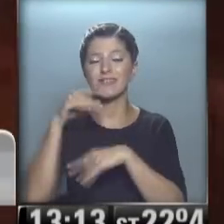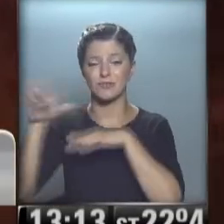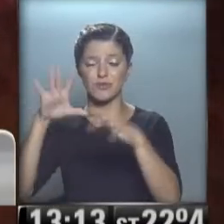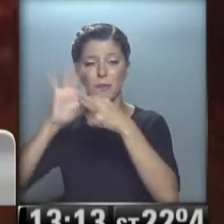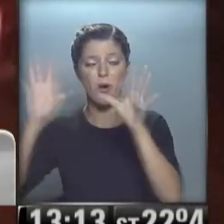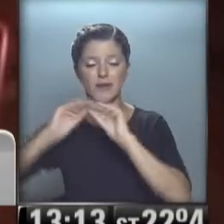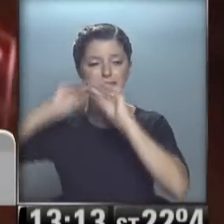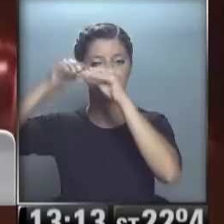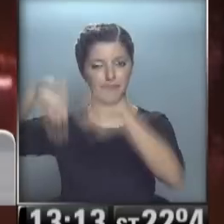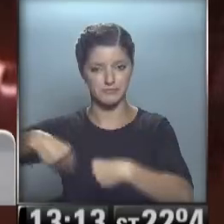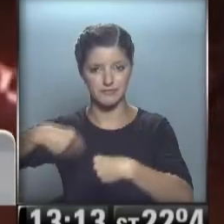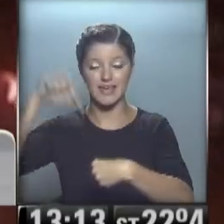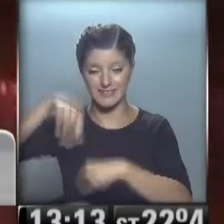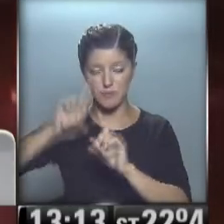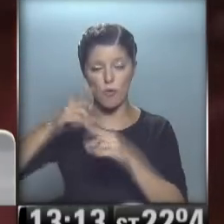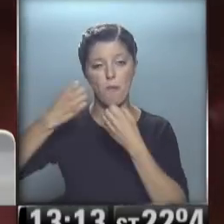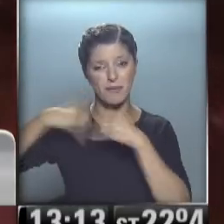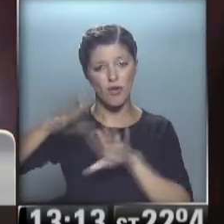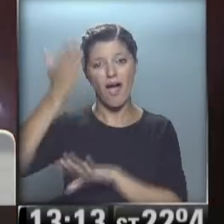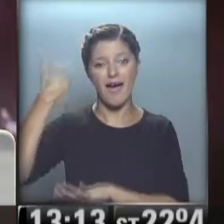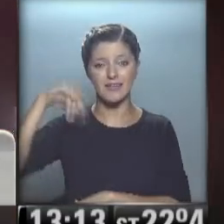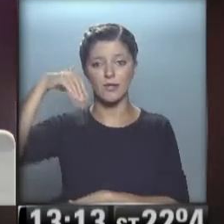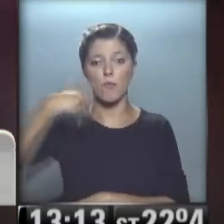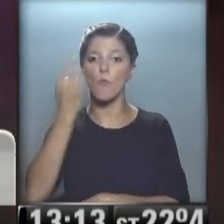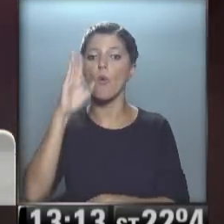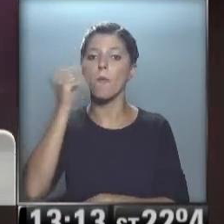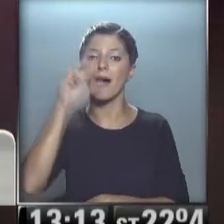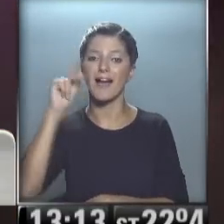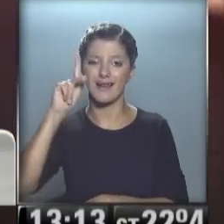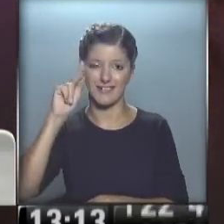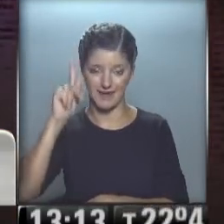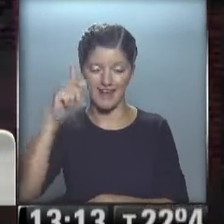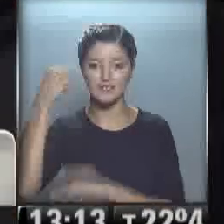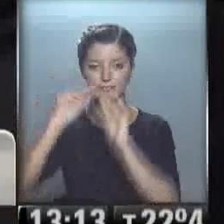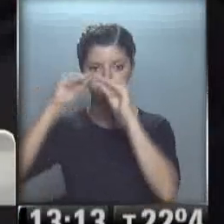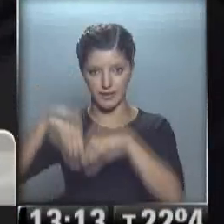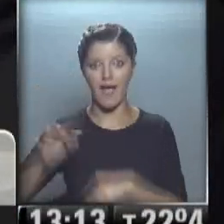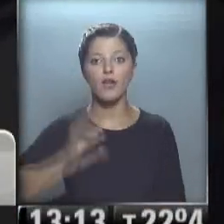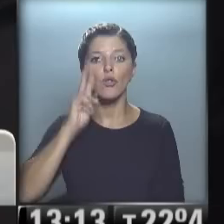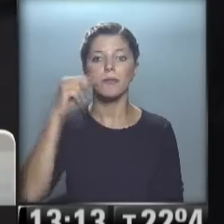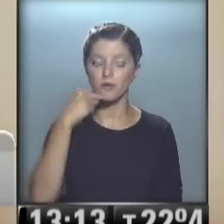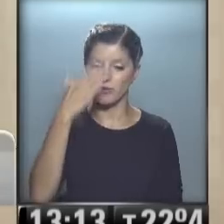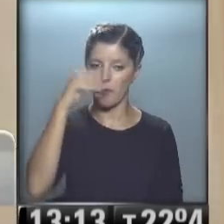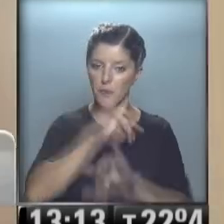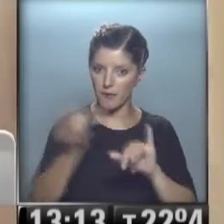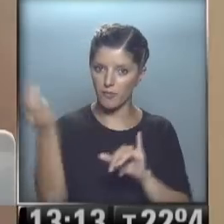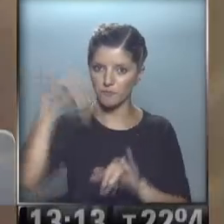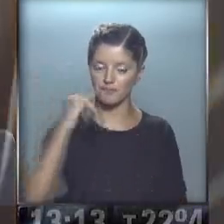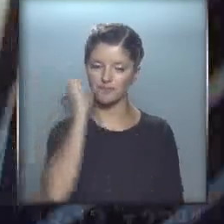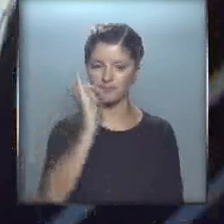proceso político que comenzó con la caída de Husni Mubarak en 2011. Se lo contamos luego de la pausa.